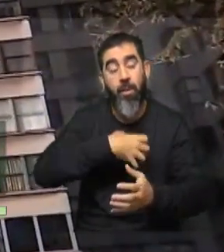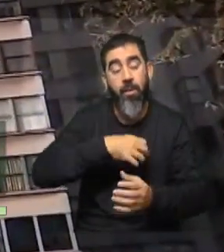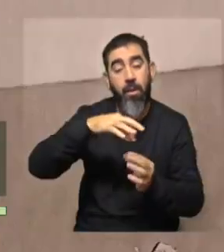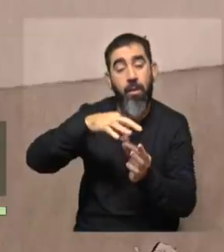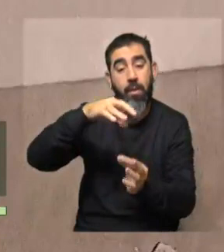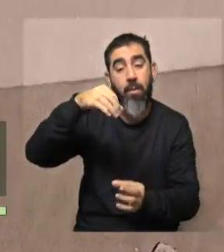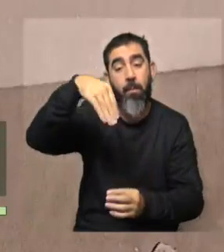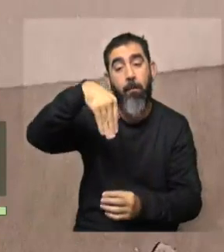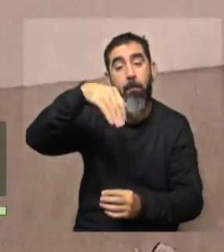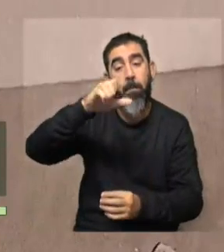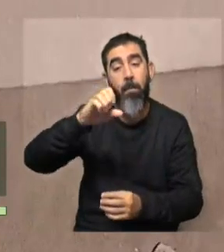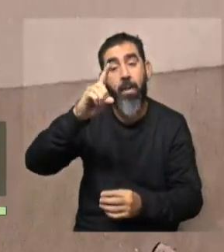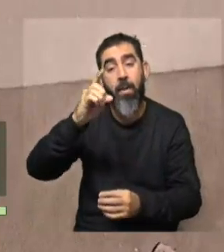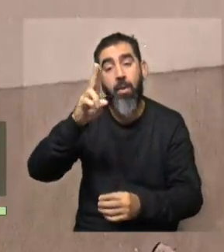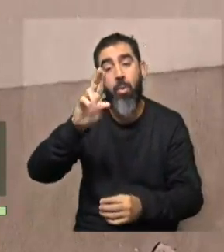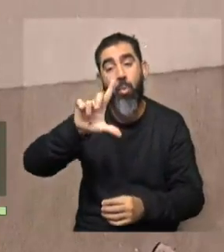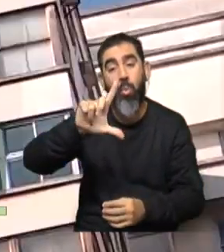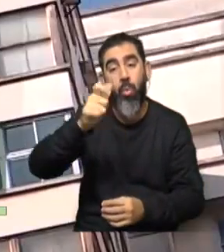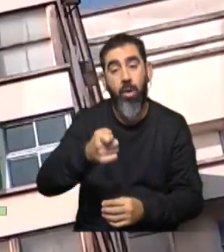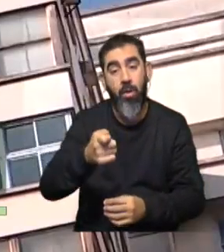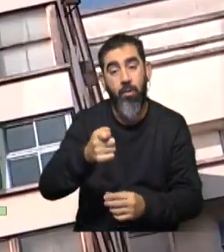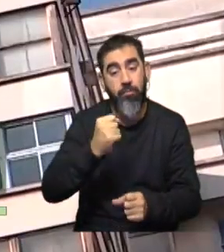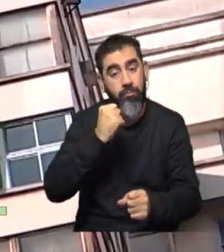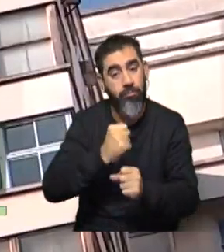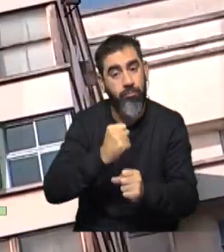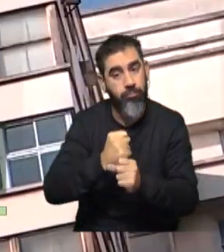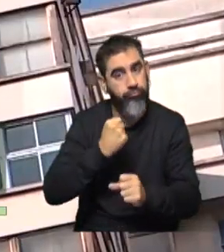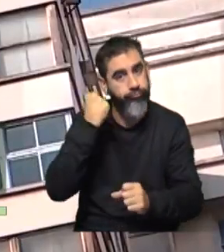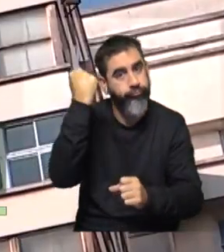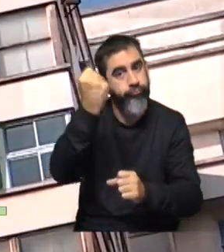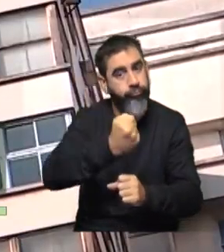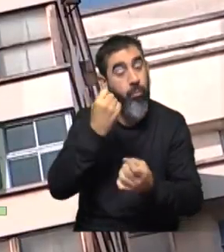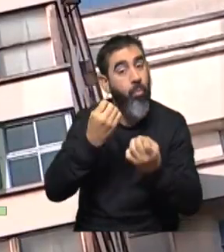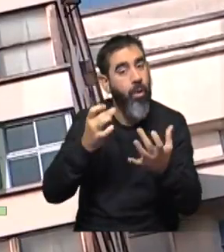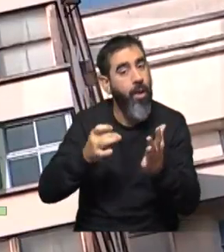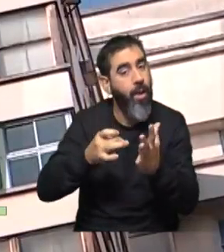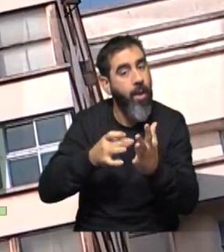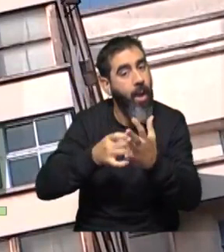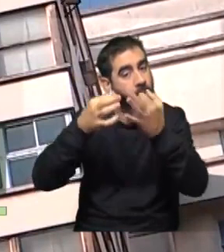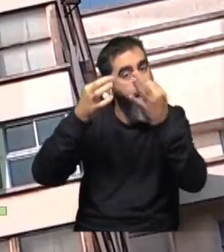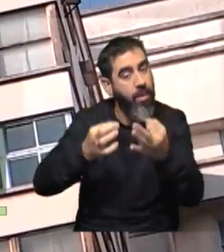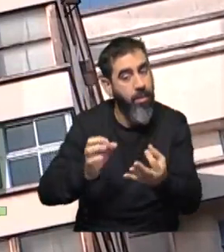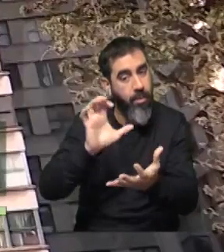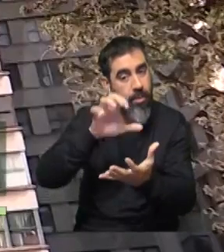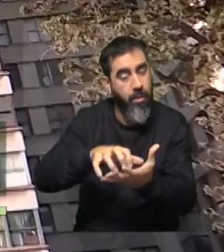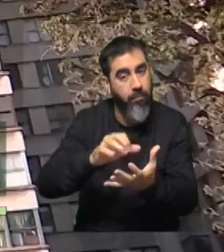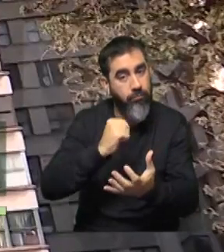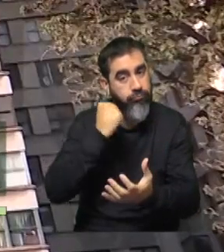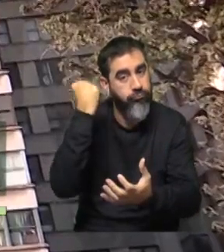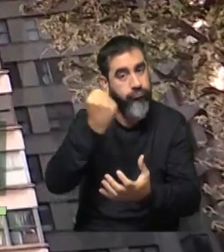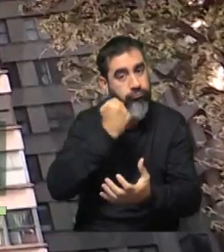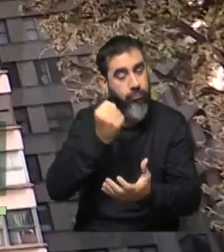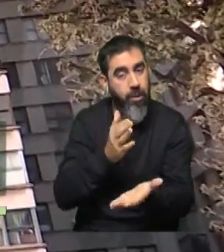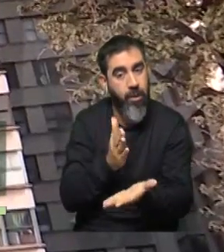este es una obra realmente muy desafiante porque la calidad que tiene que tener ese centro es es muy muy